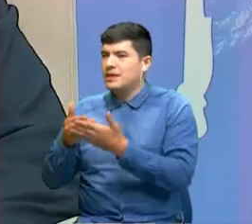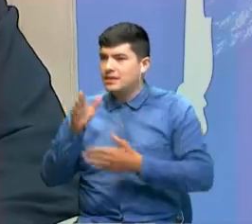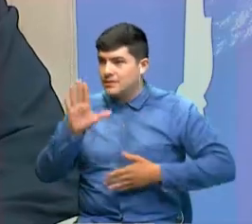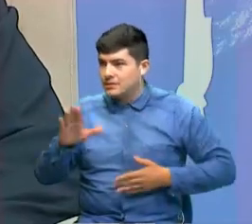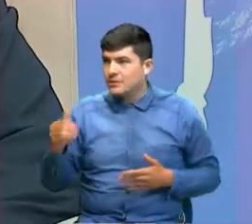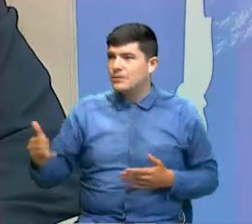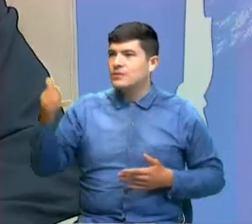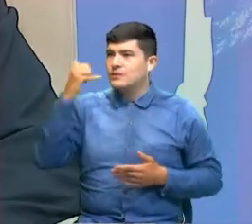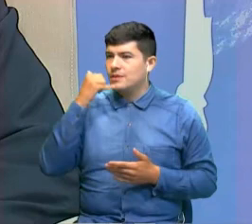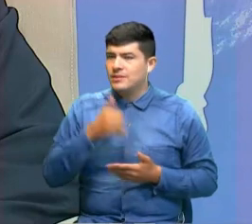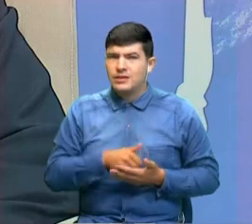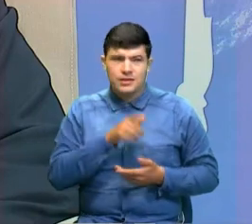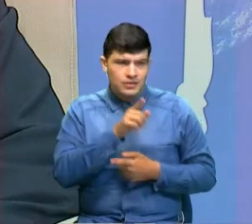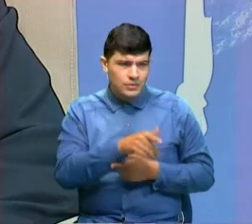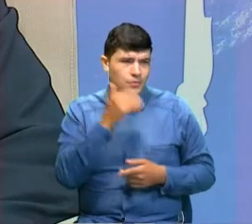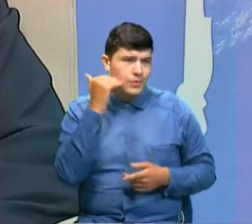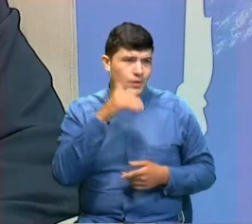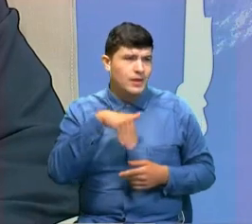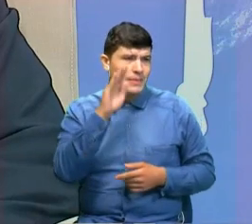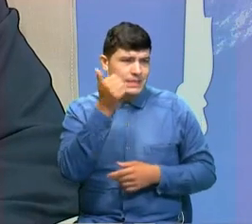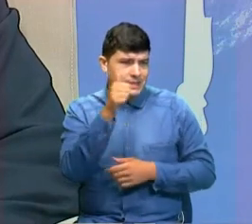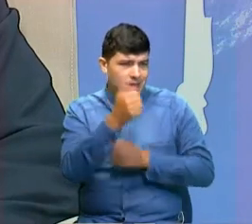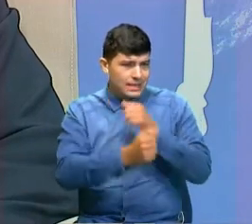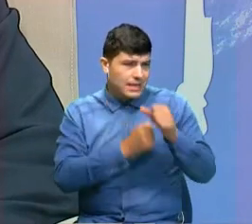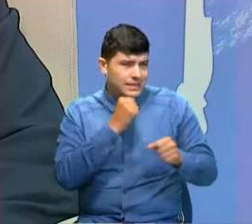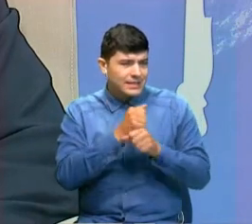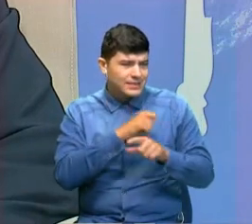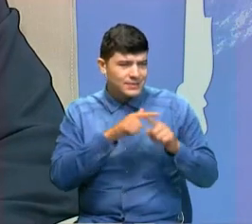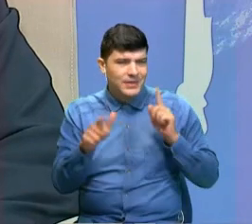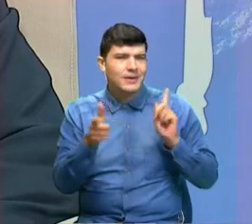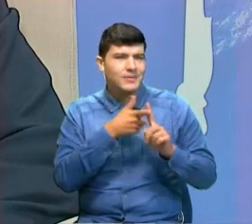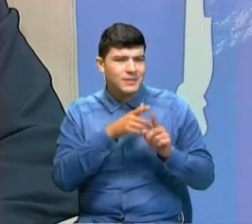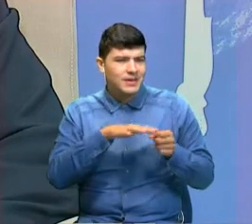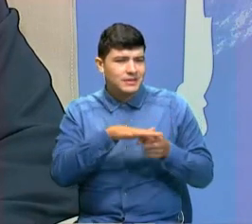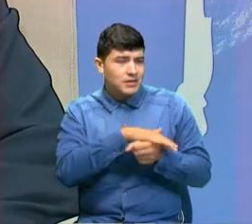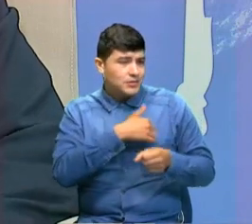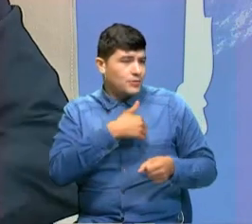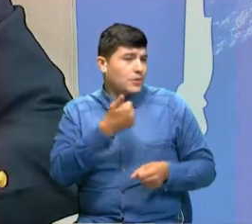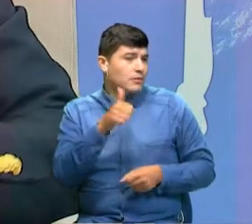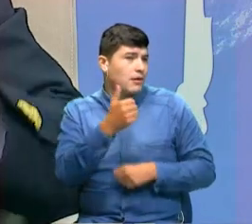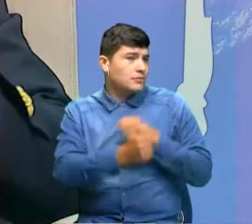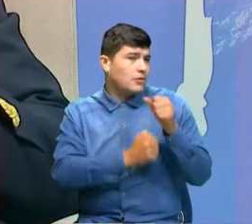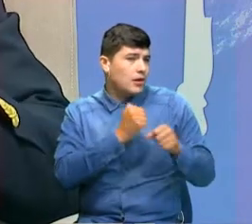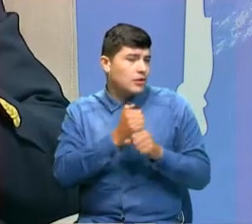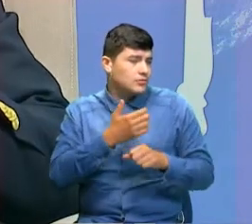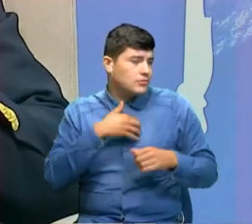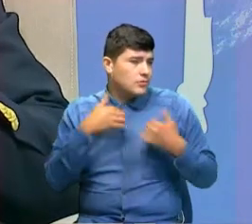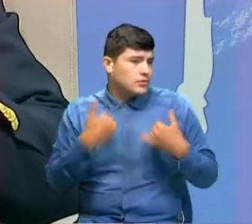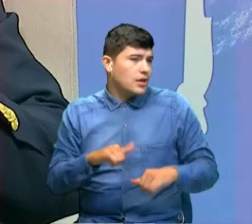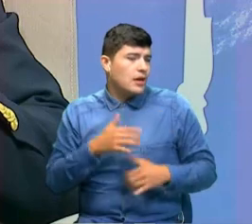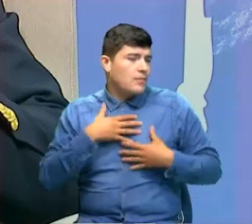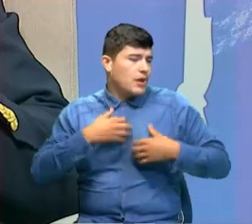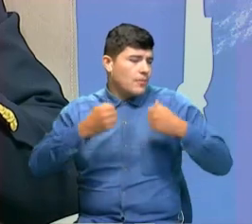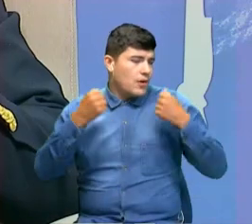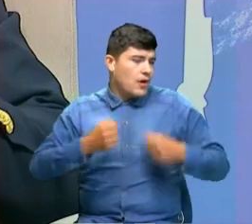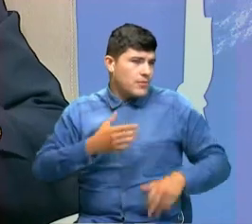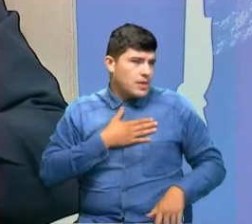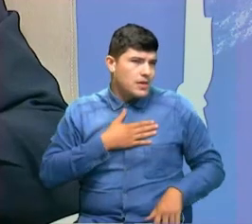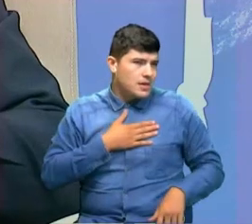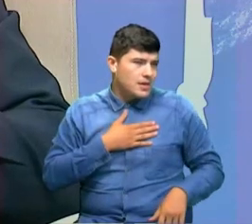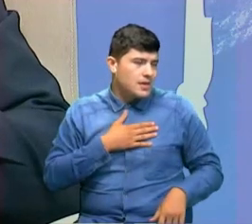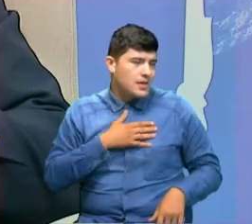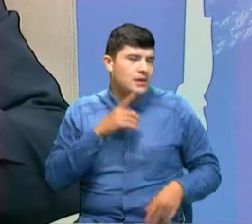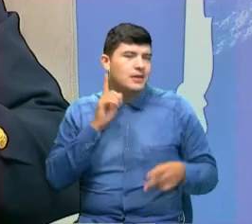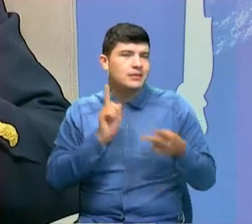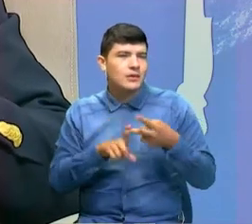comunicarse. Tiene más de 10 años. La primera situación que le dice es como tengo 10 años, ya eso que, prácticamente que me pertenece. Y